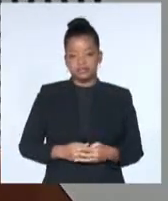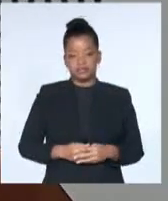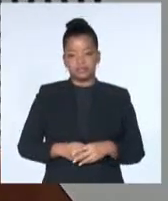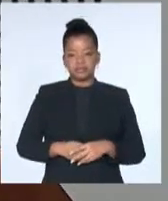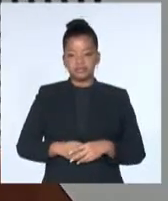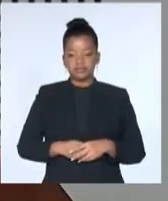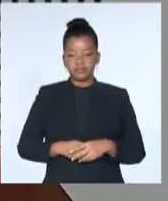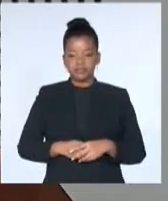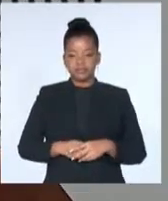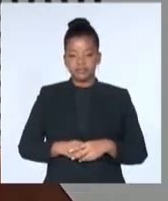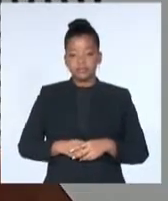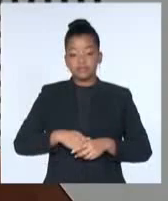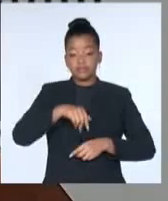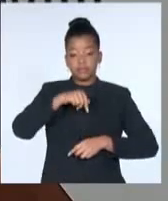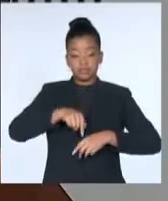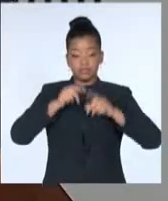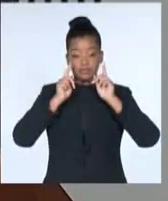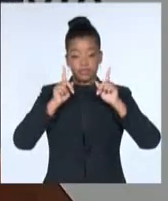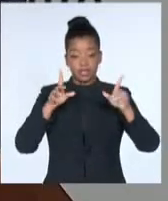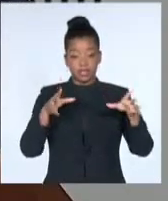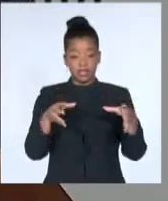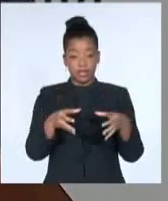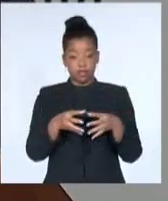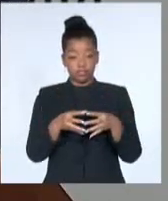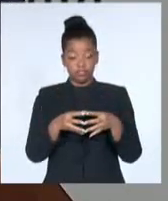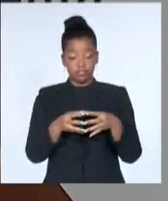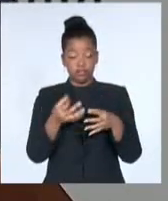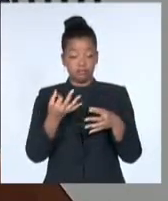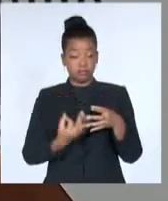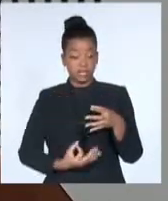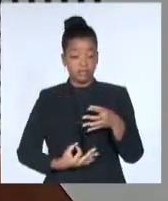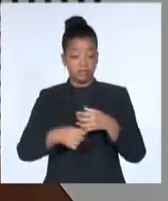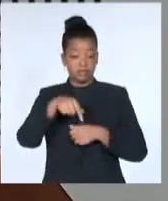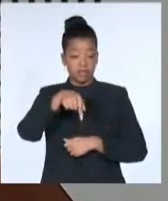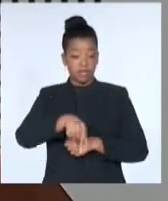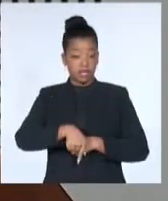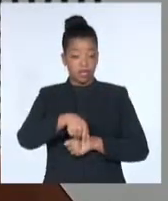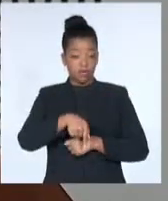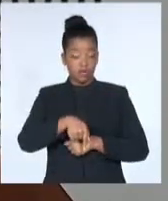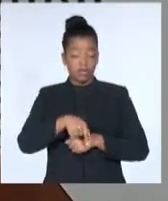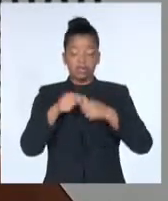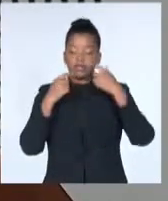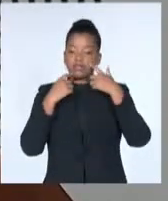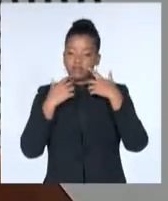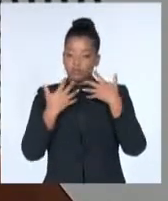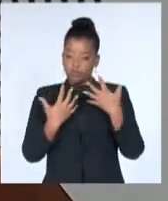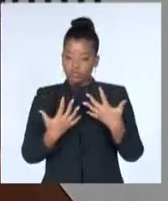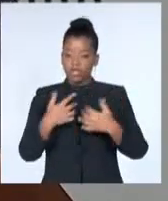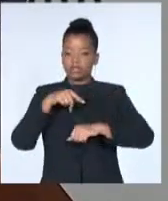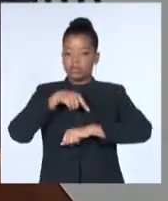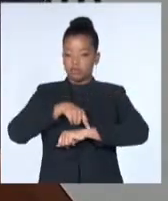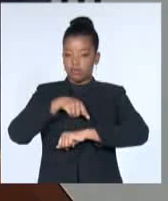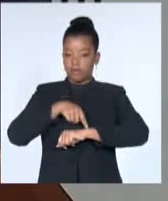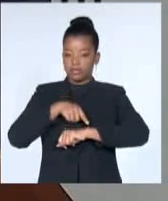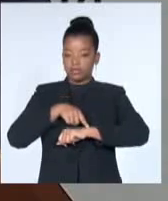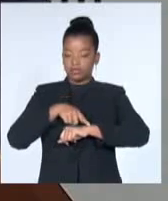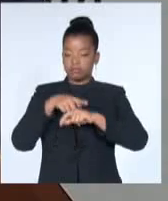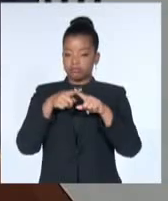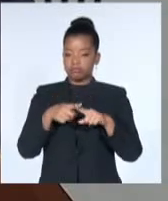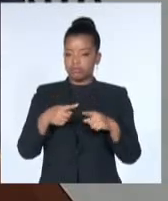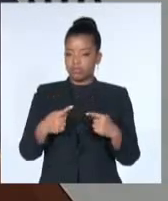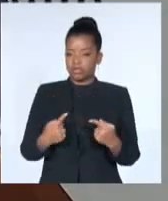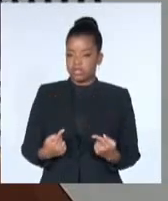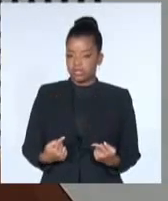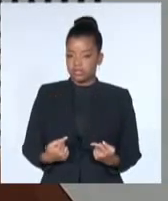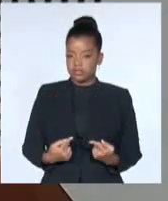Este encuentro se celebra en una oportuna y decisiva coyuntura constituyente de